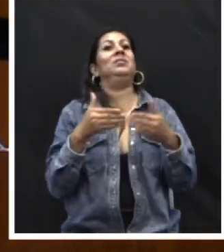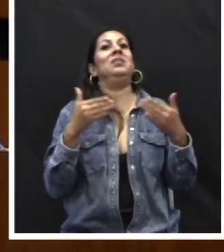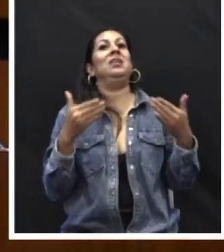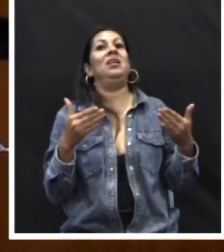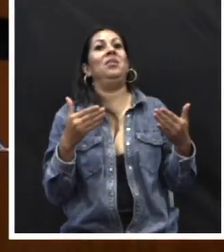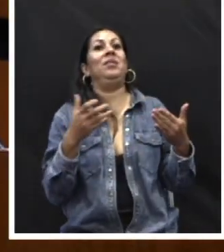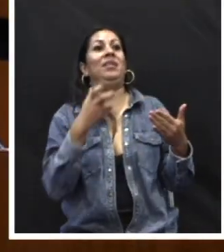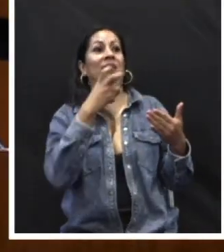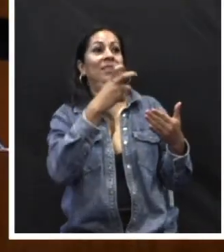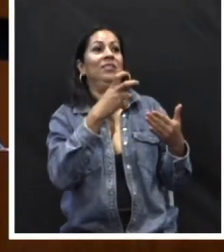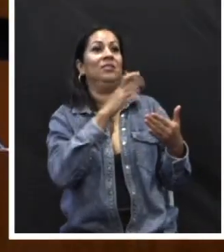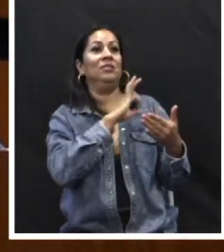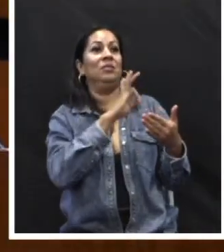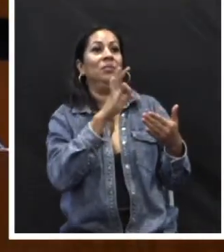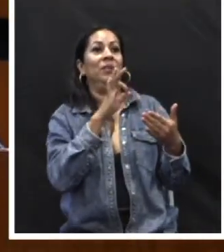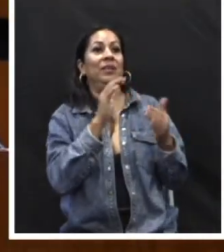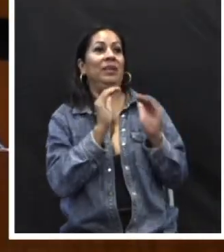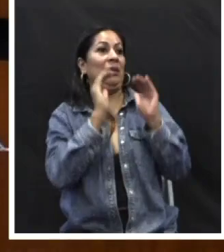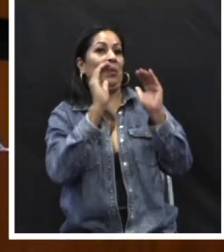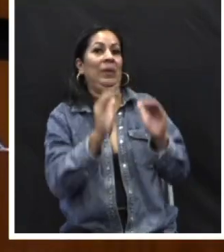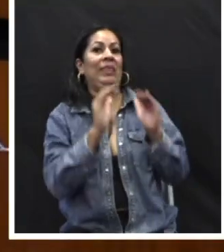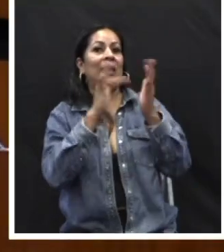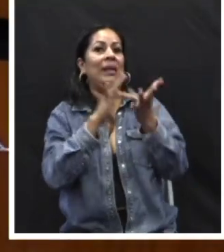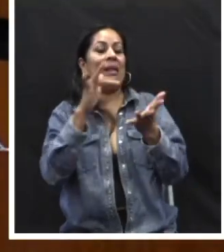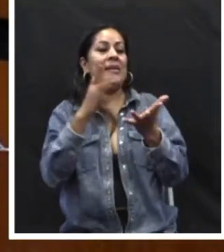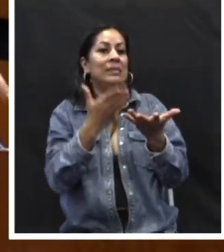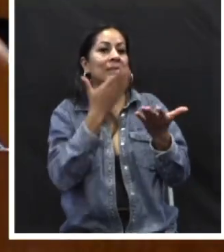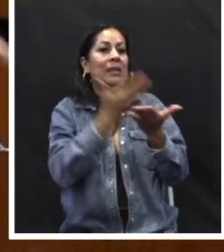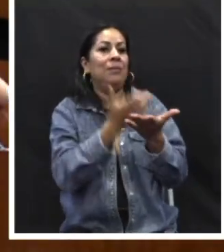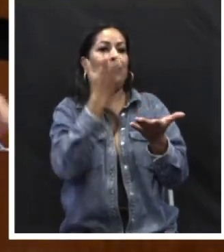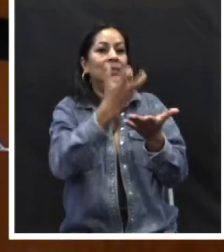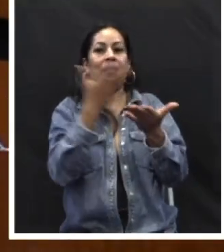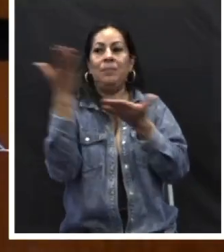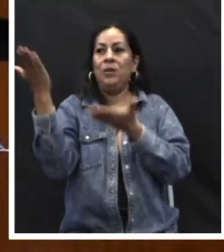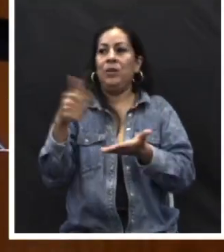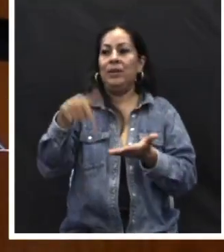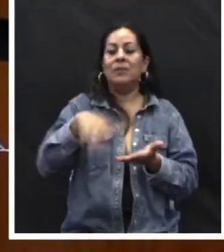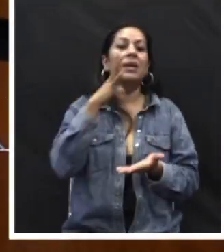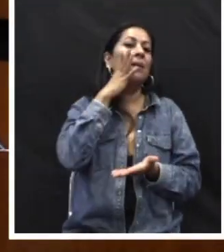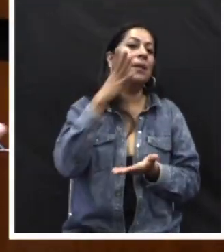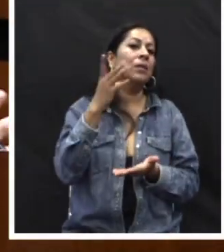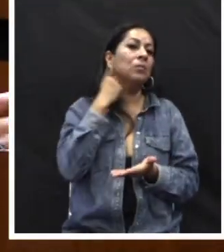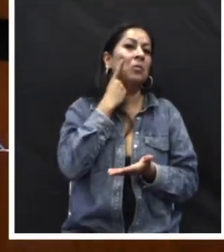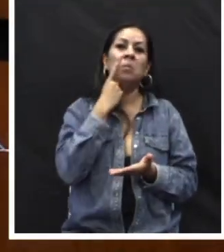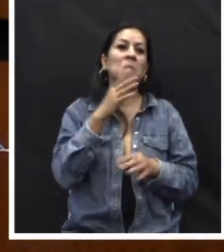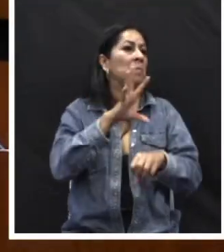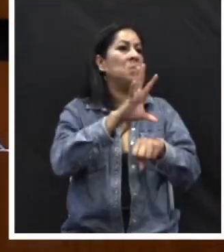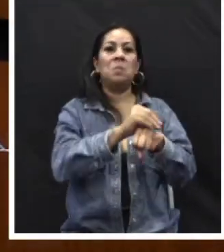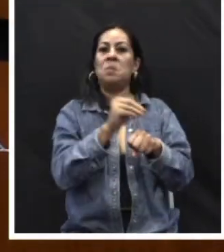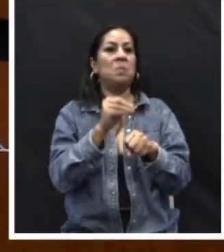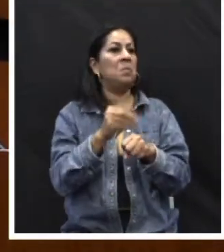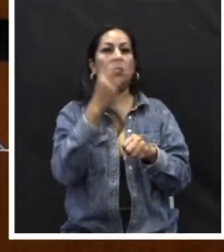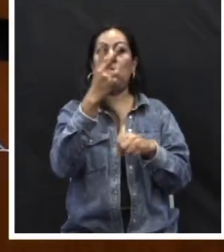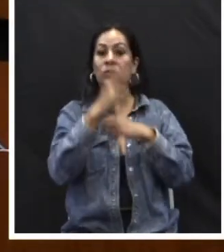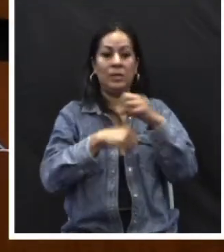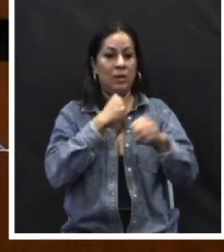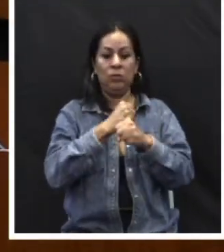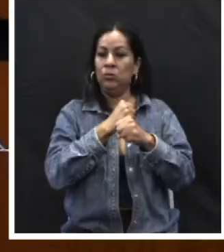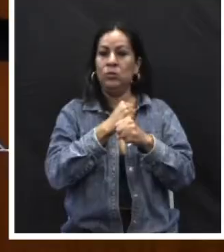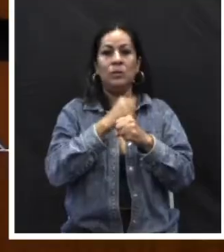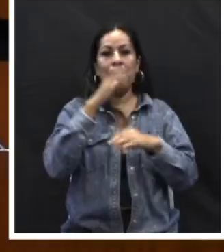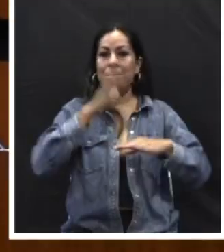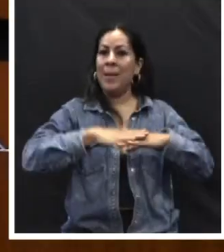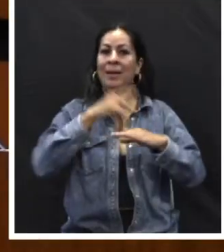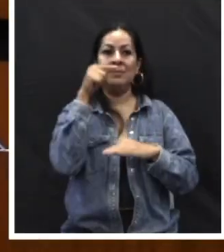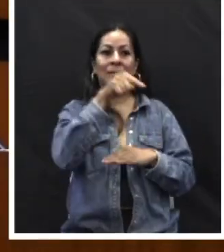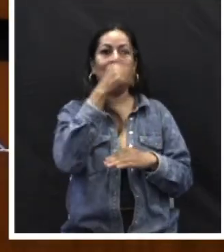ese intento se contuvo gracias a que la iniciativa que llegó a este Congreso no le permite quedarse 2 años más en